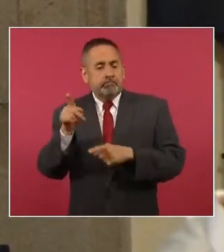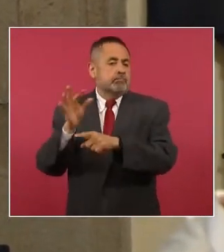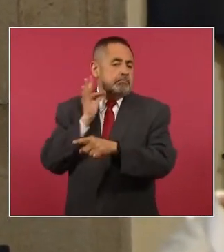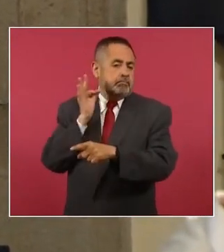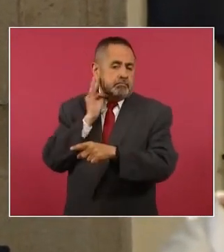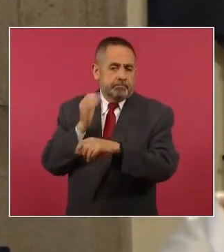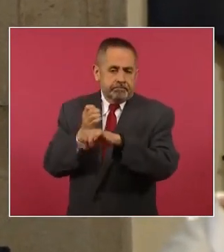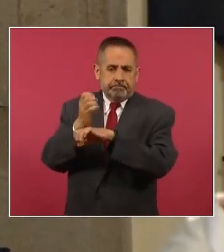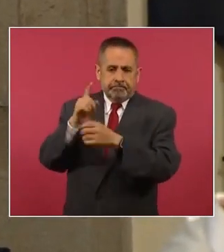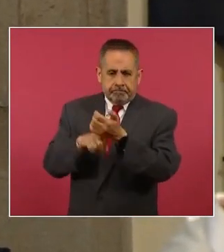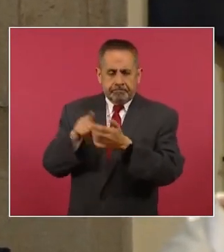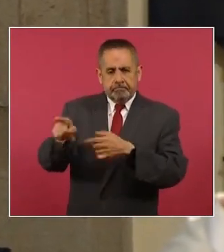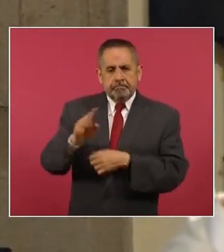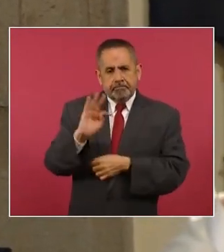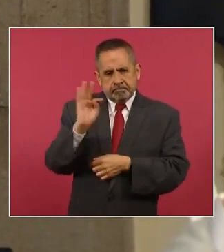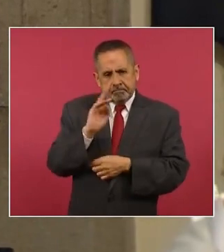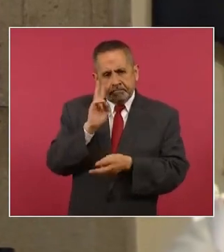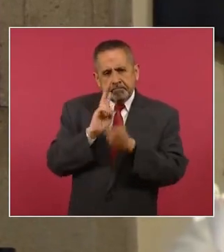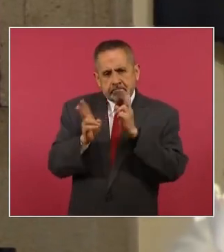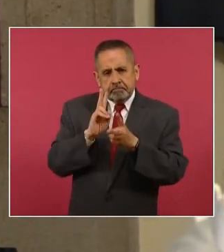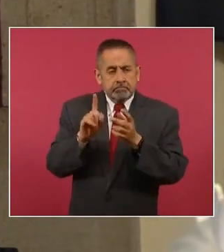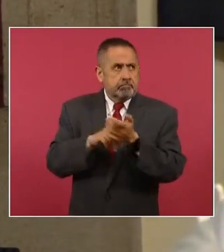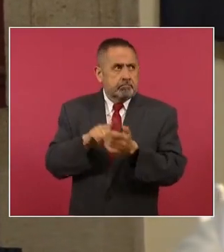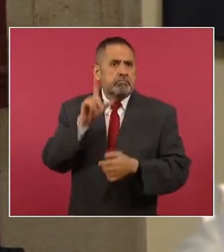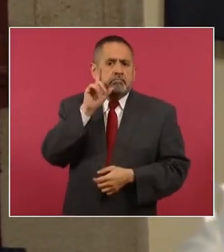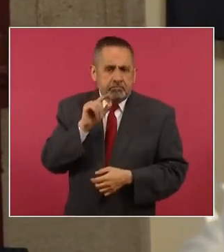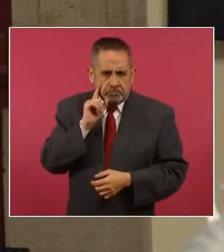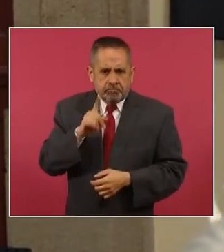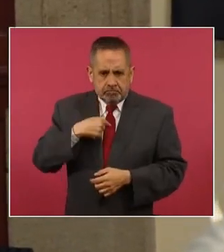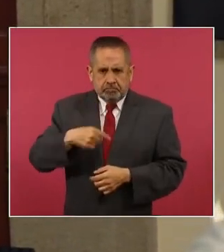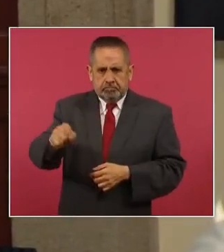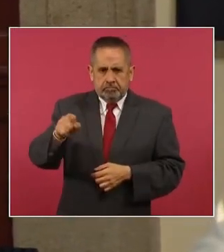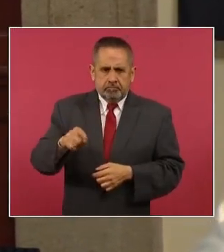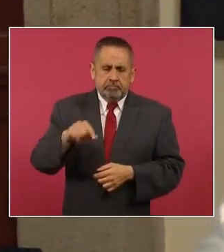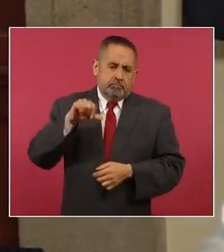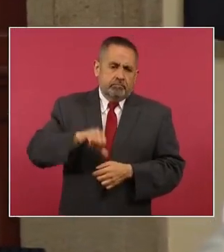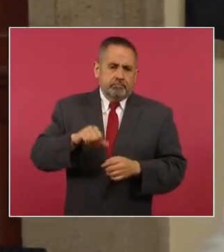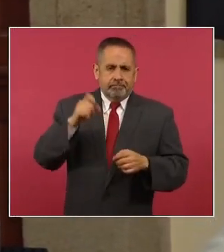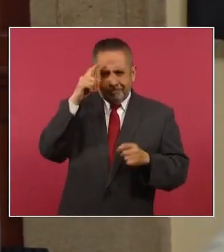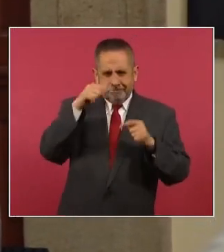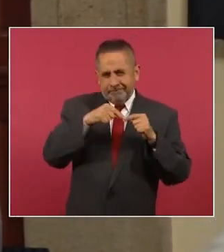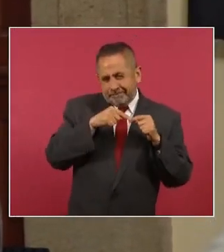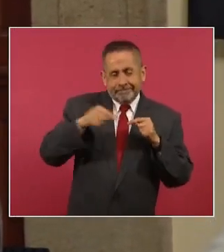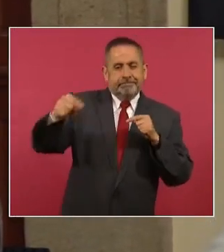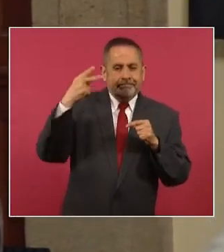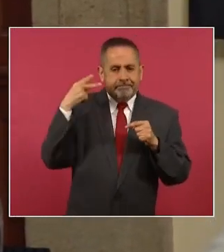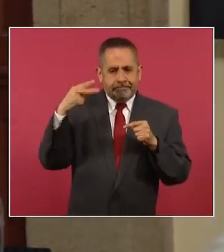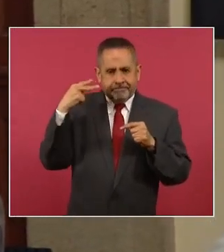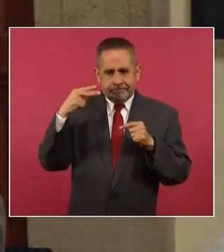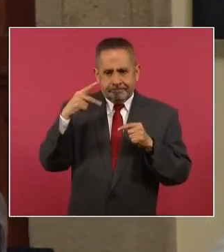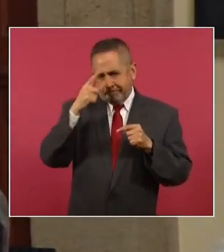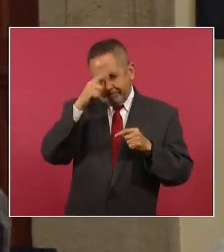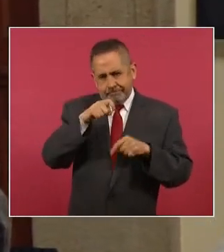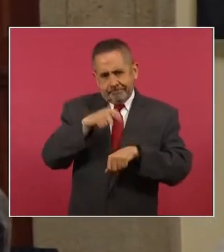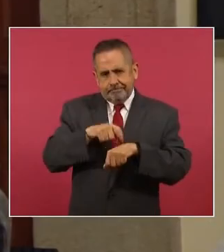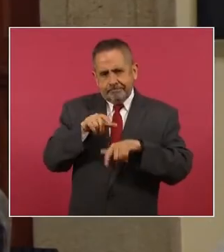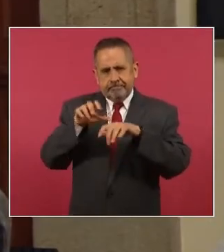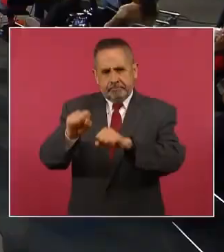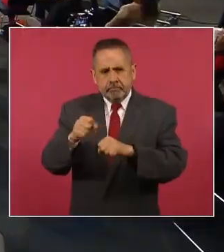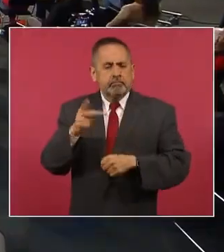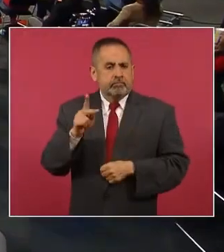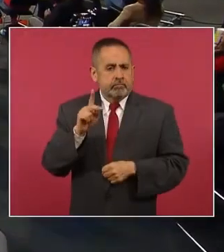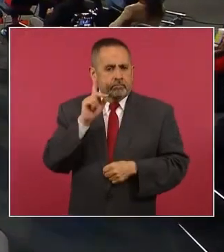Estatal, donde igual podríamos ir a lo mejor mañana. Hoy, pues, trasladarme hasta Veracruz, pues no llegaría, ¿no?